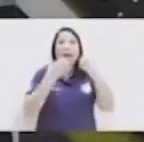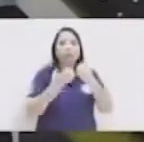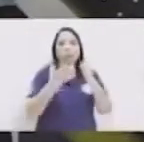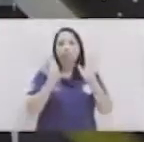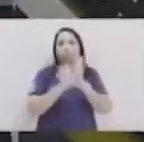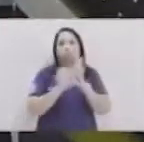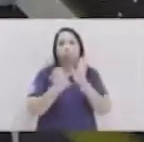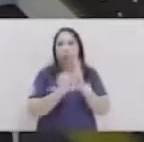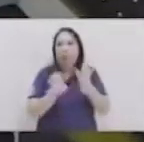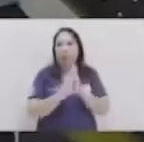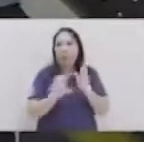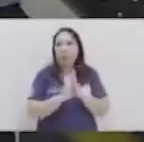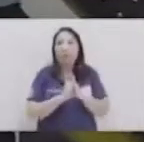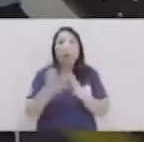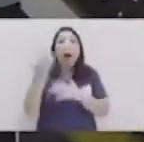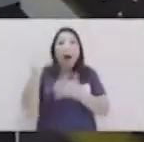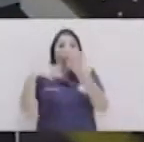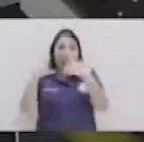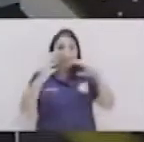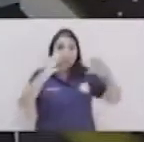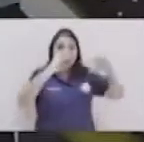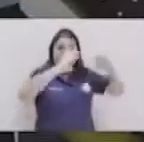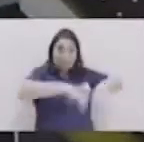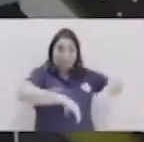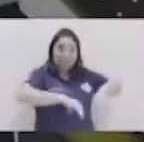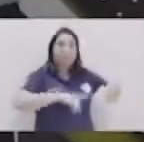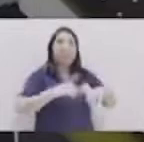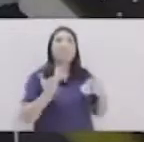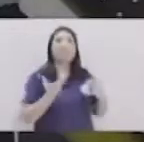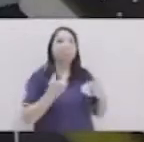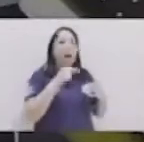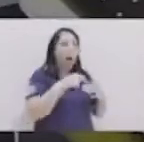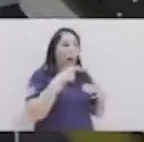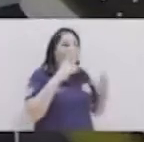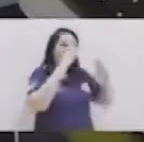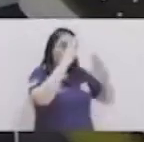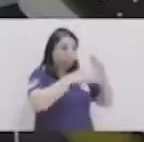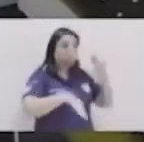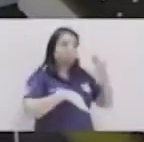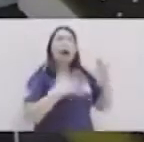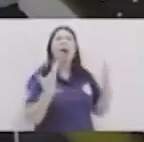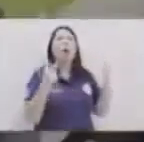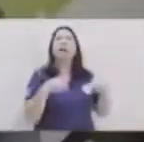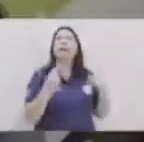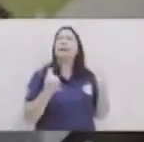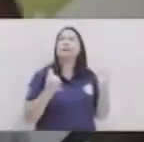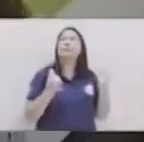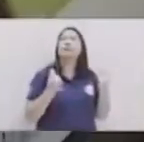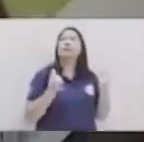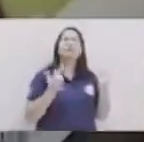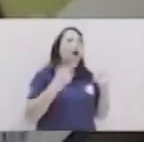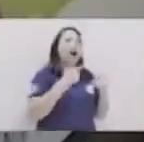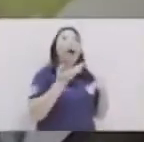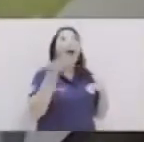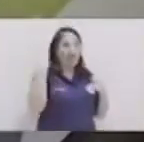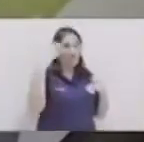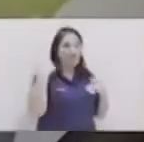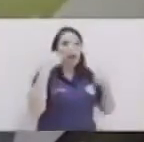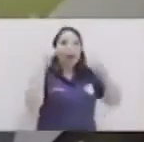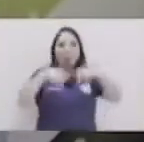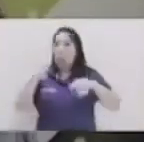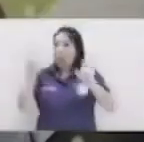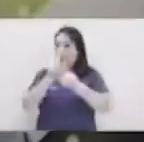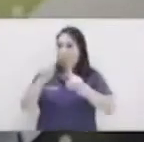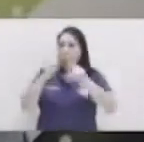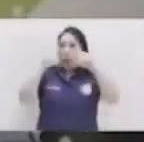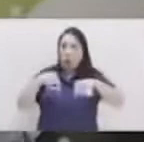la gestión de riesgos se centraba en qué íbamos a hacer después. O sea, ya pasó el desastre, pero ahora actuamos. En cambio, en la